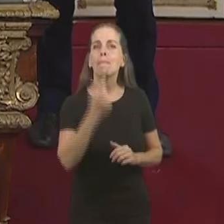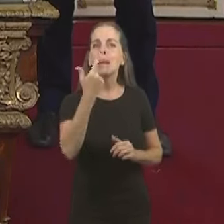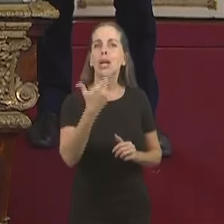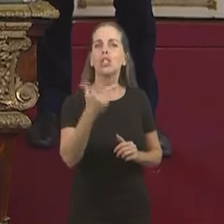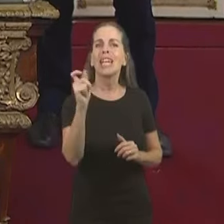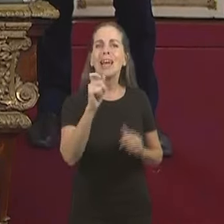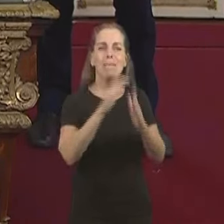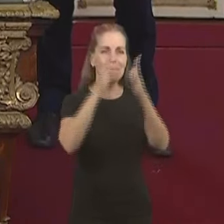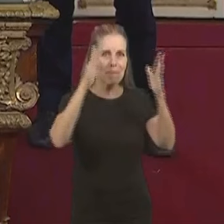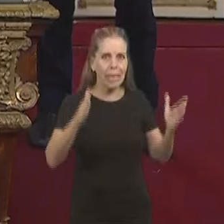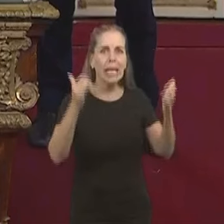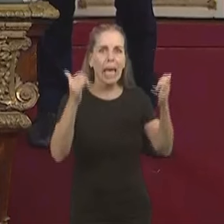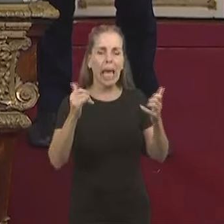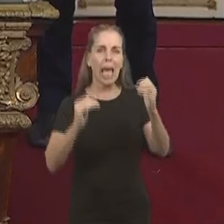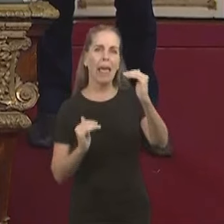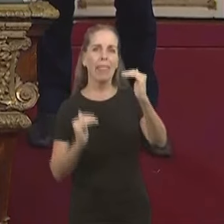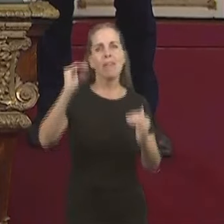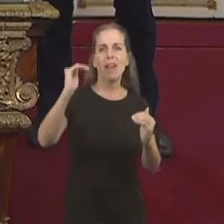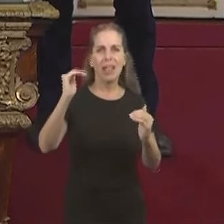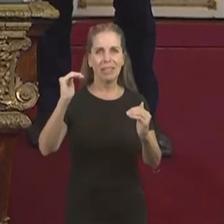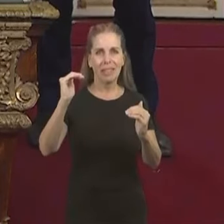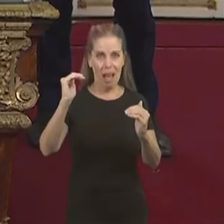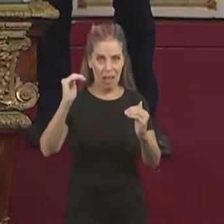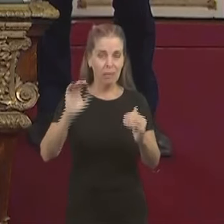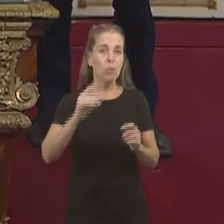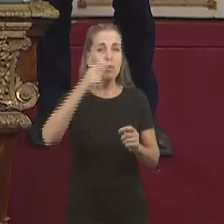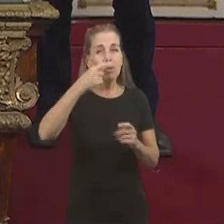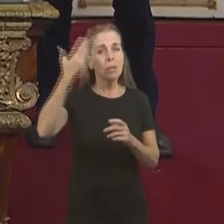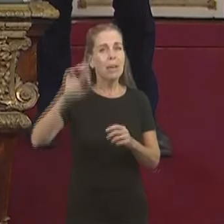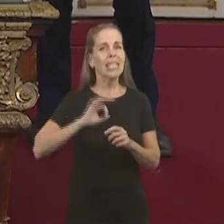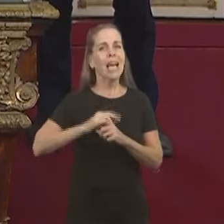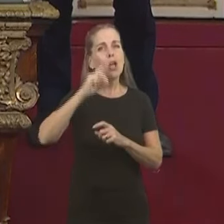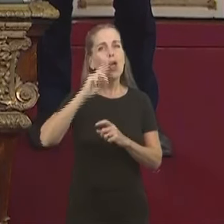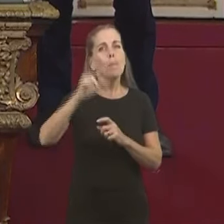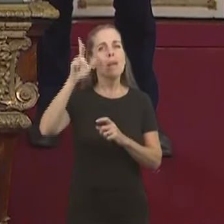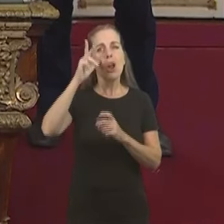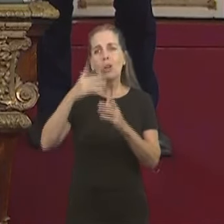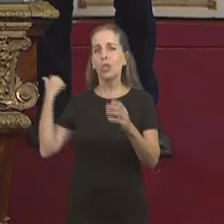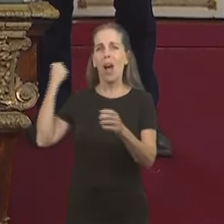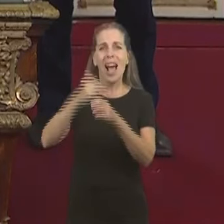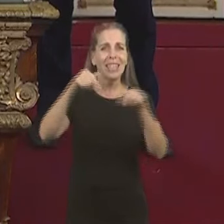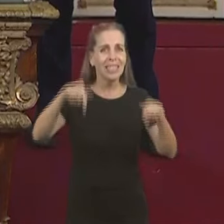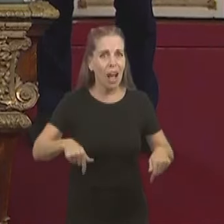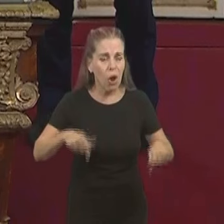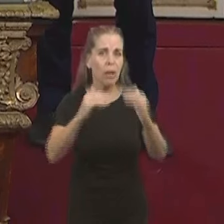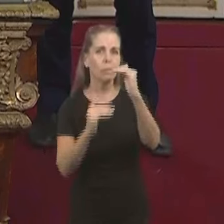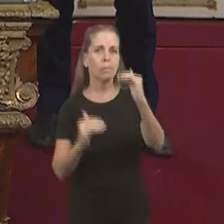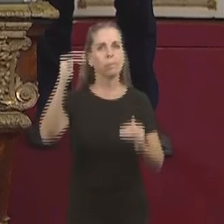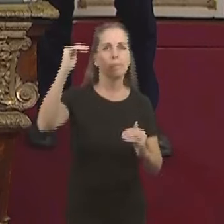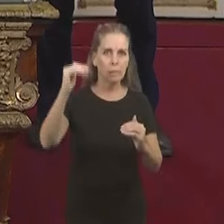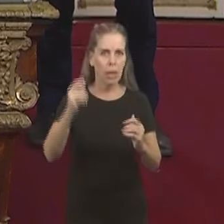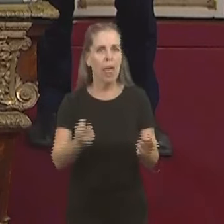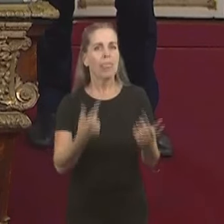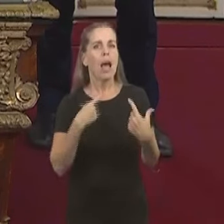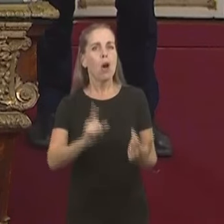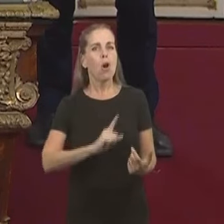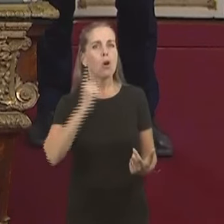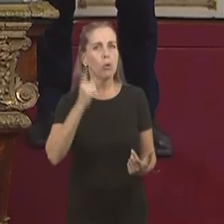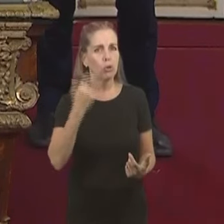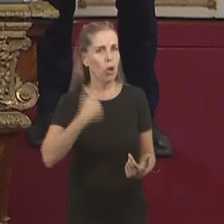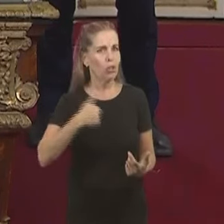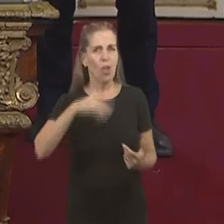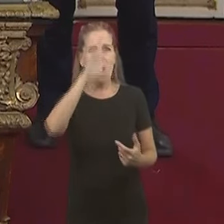superávit financiero desde el año 2008 un hito que debe enorgullecernos a todos como país en particular dada la